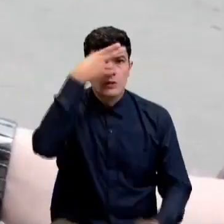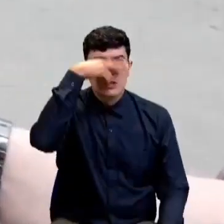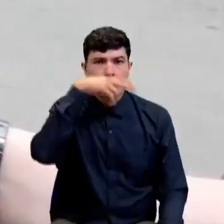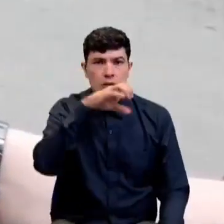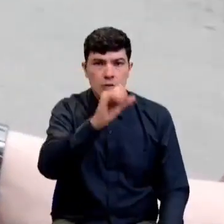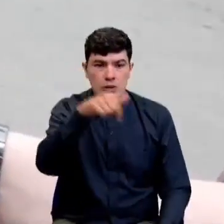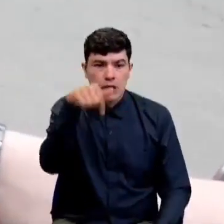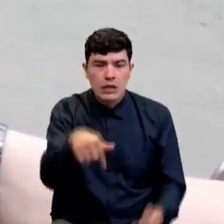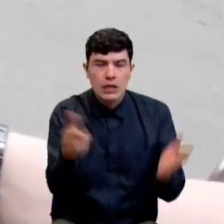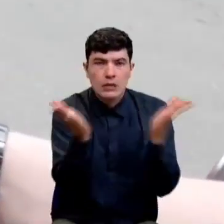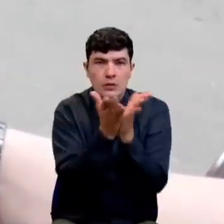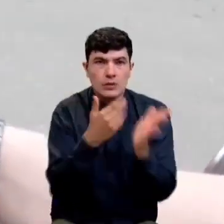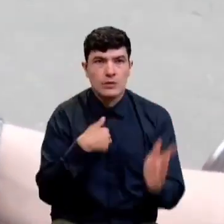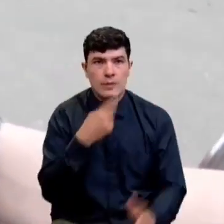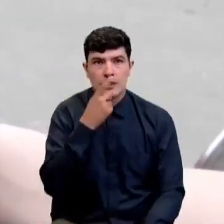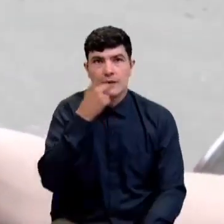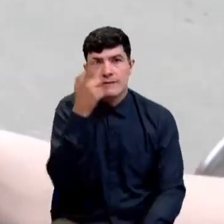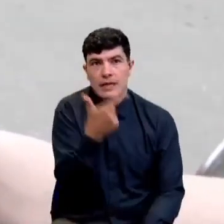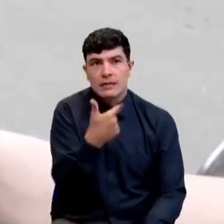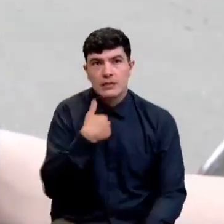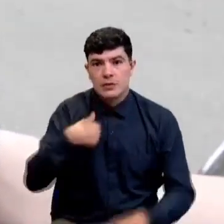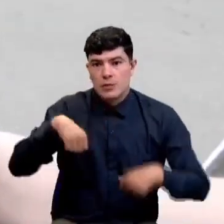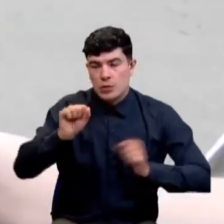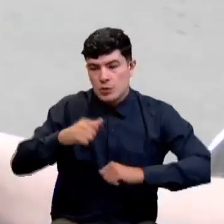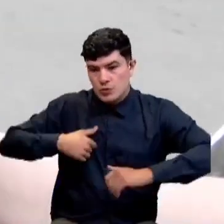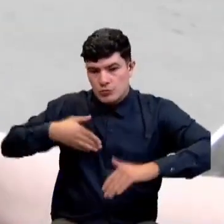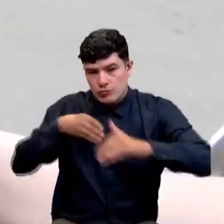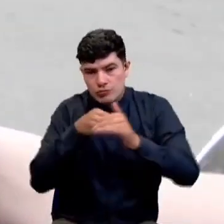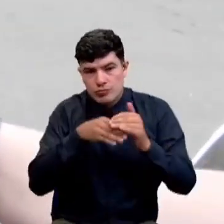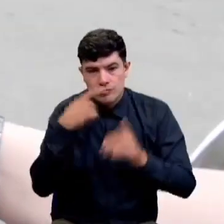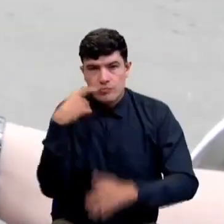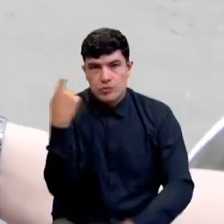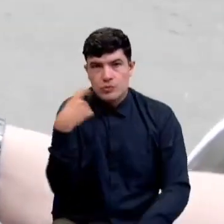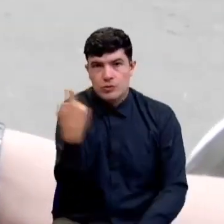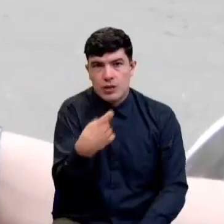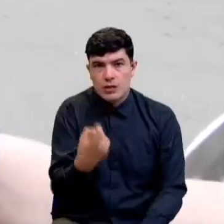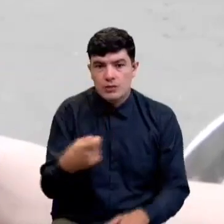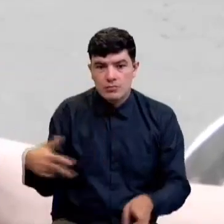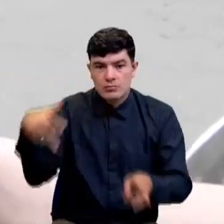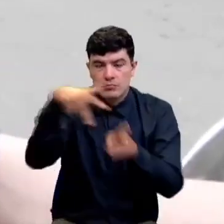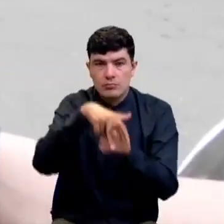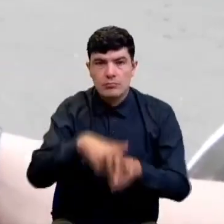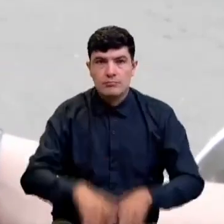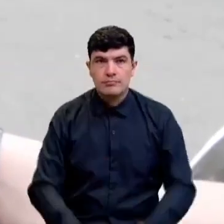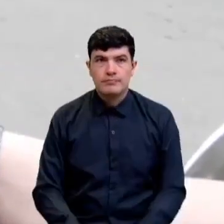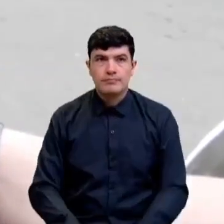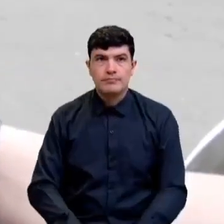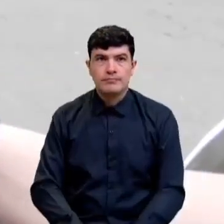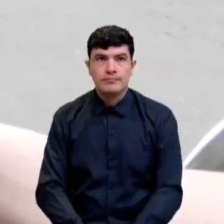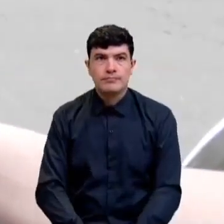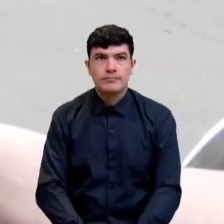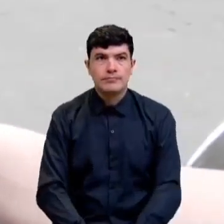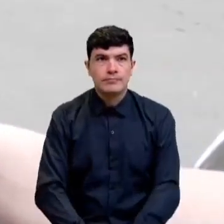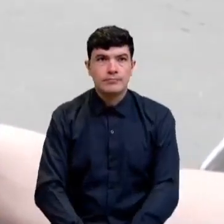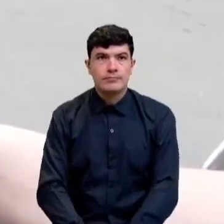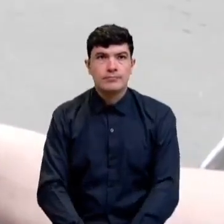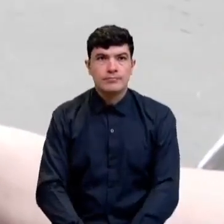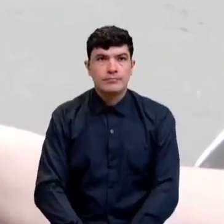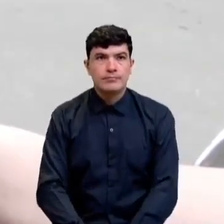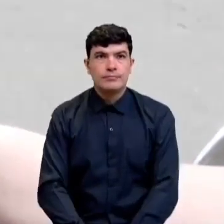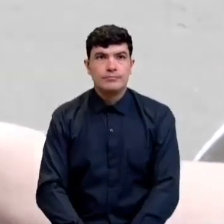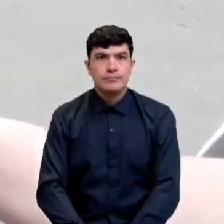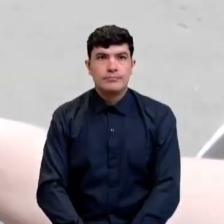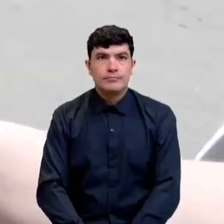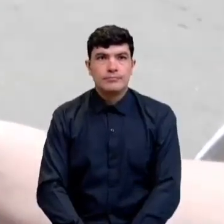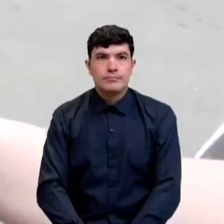en la frontera, pues entonces me queda más fácil venir a buscarlos aquí, ya que pegarme el viaje hasta el colegio a buscarlos. Entonces